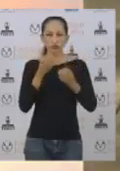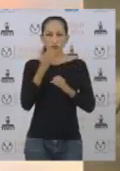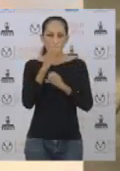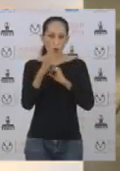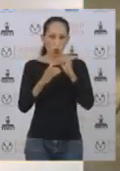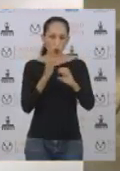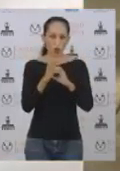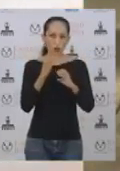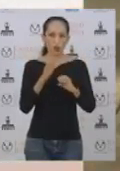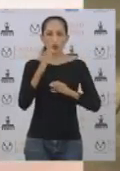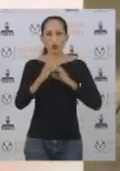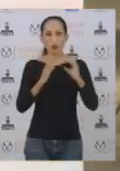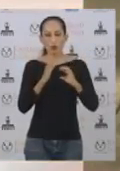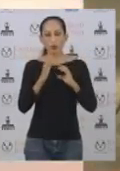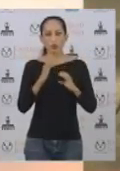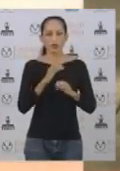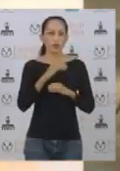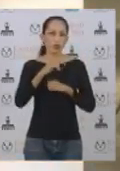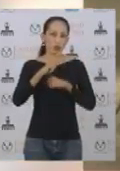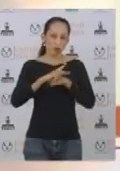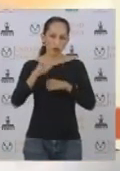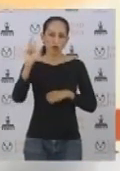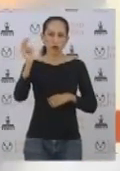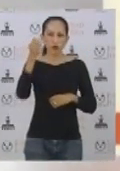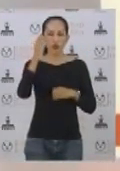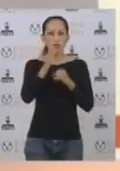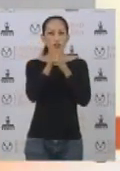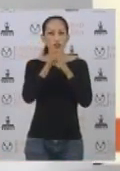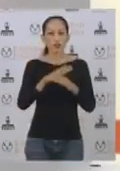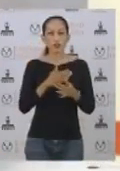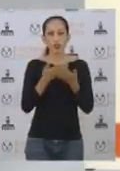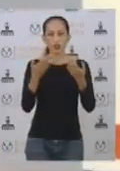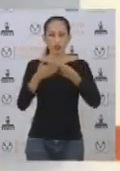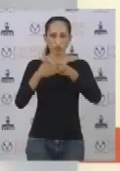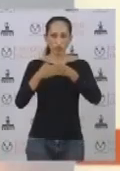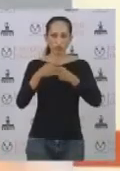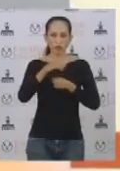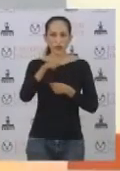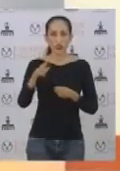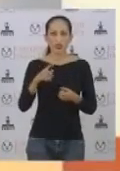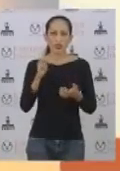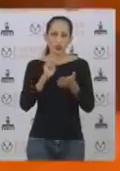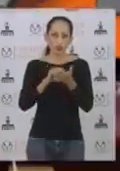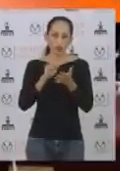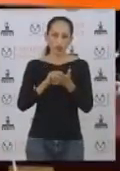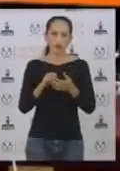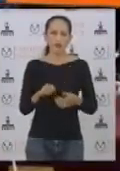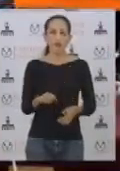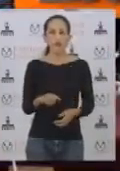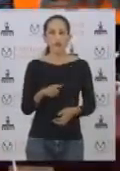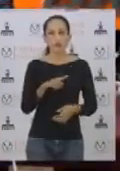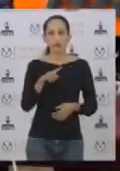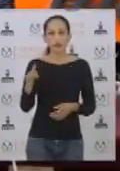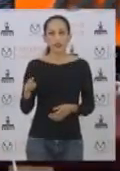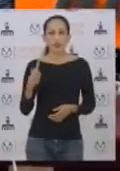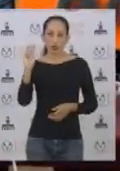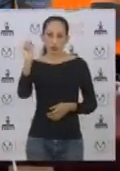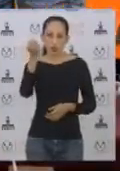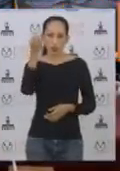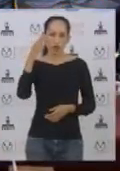Administración, en Comercio Exterior y en Tecnología de la Información. Ahora representarán a su ciudad en la Olimpiada Estatal. Con la adquisición de un nuevo